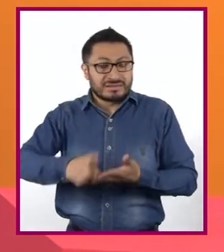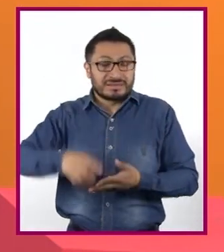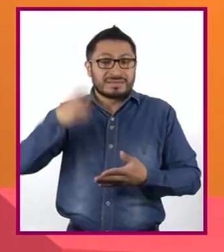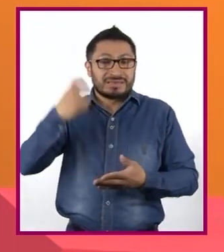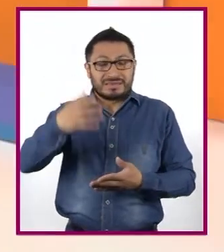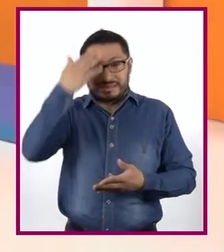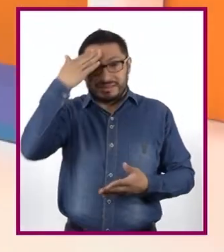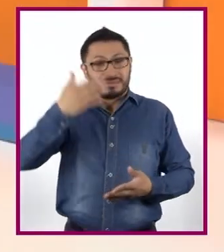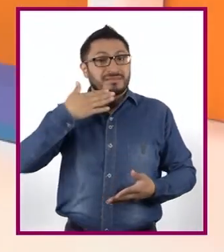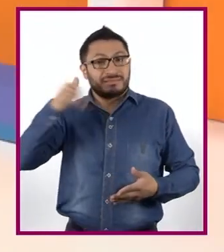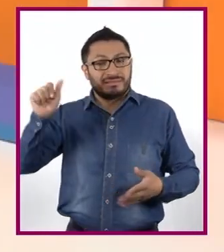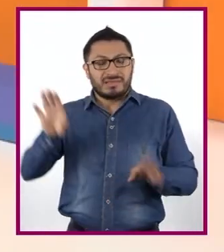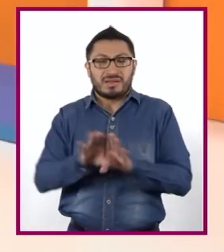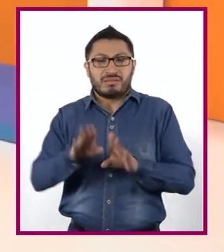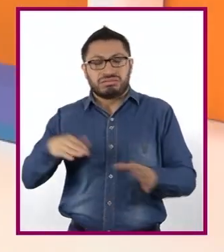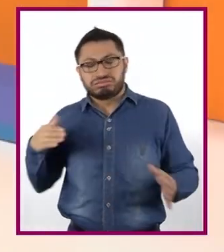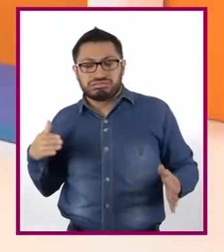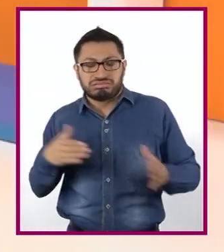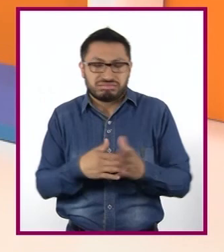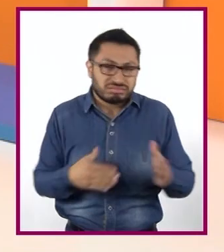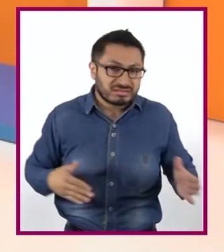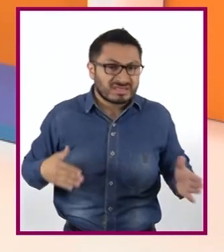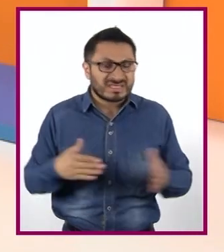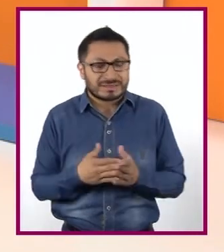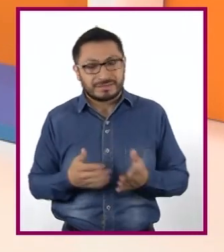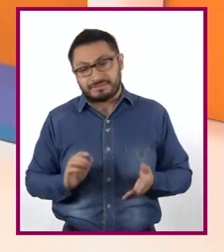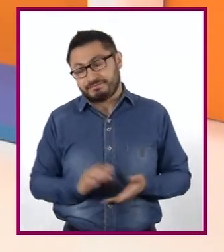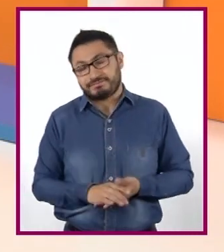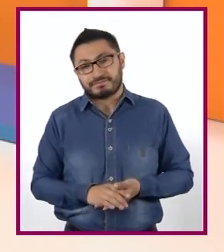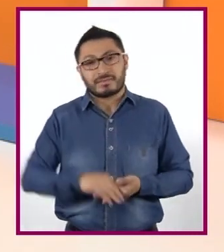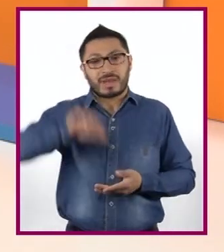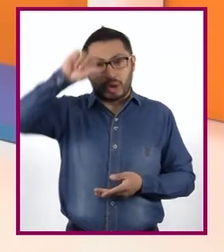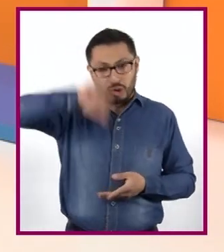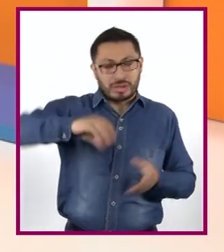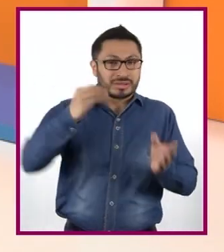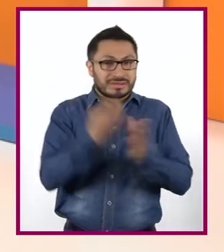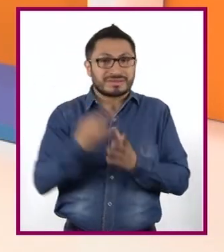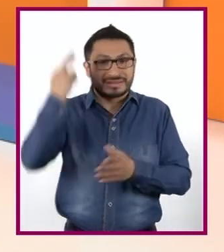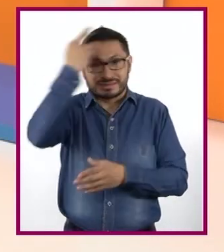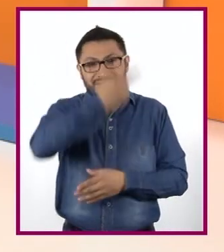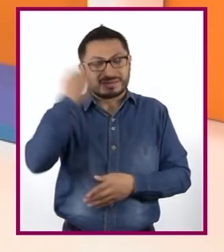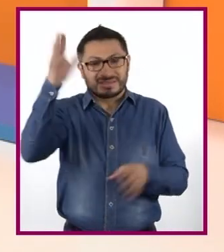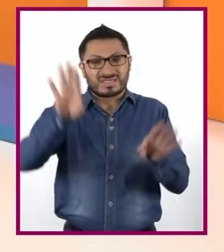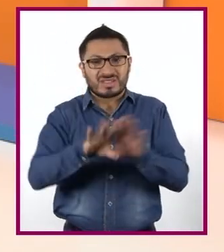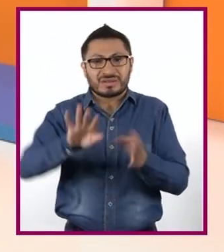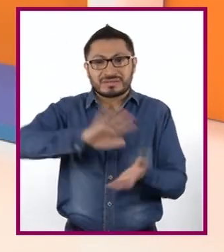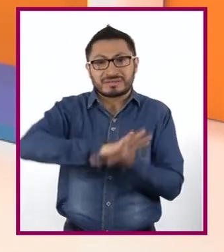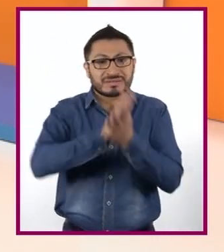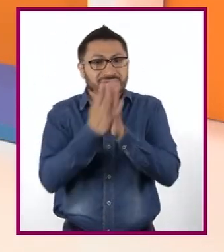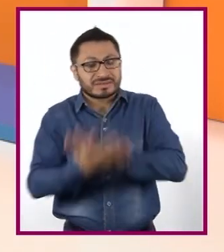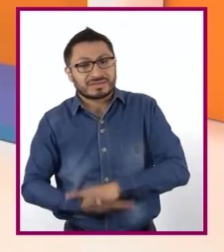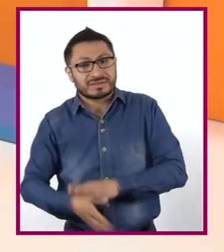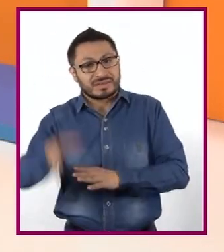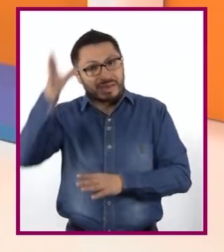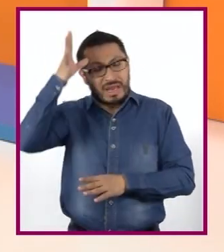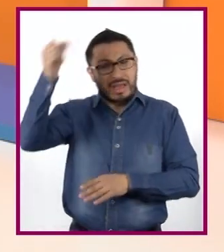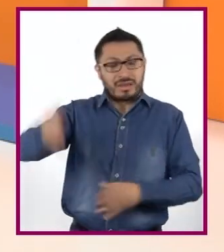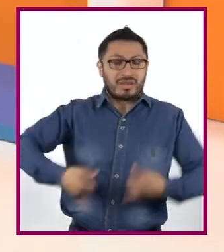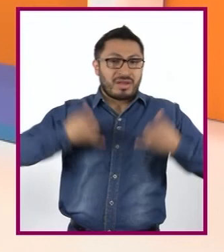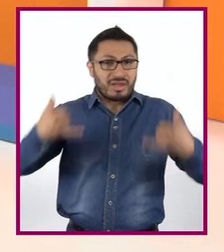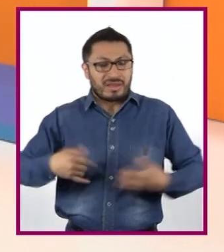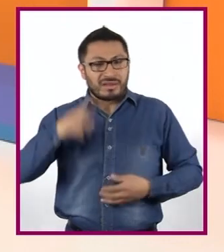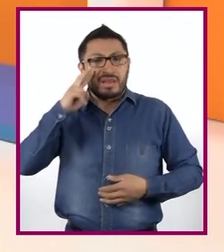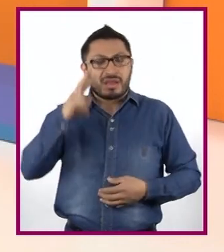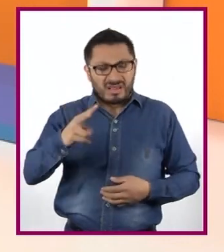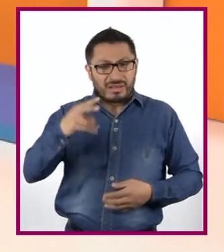sus capacidades. En esta sesión revisamos cómo se ha transformado la concepción de la adolescencia. Vimos que estos cambios